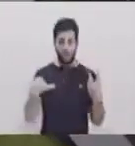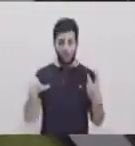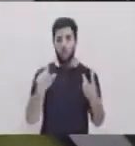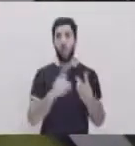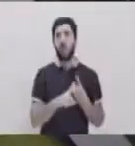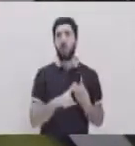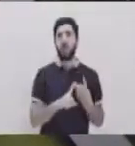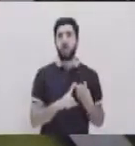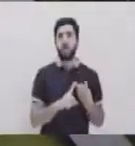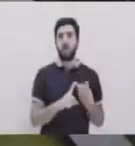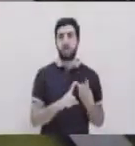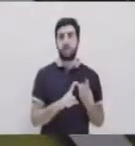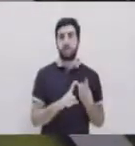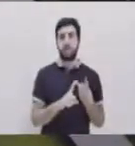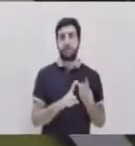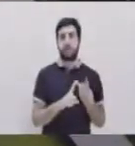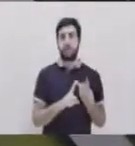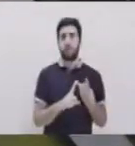agua,